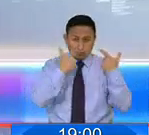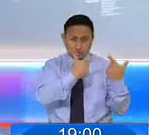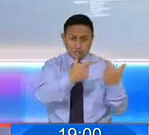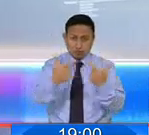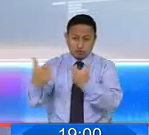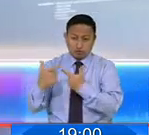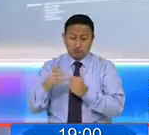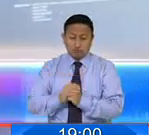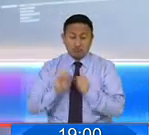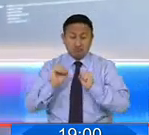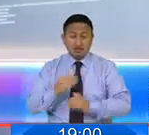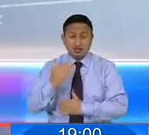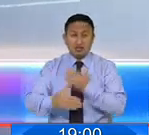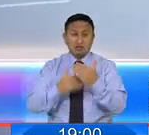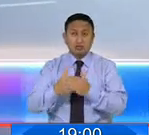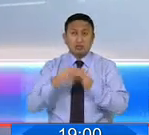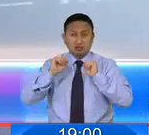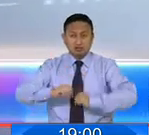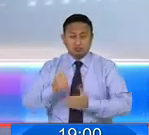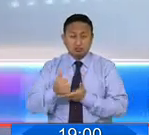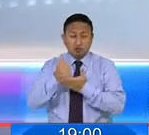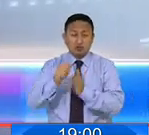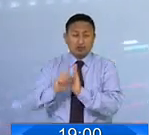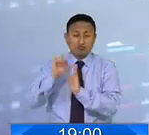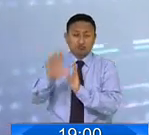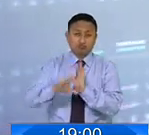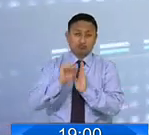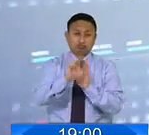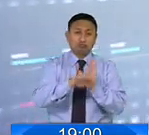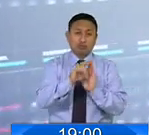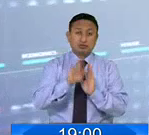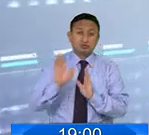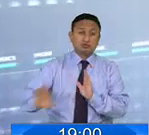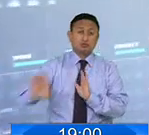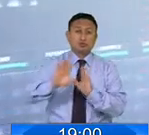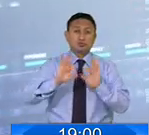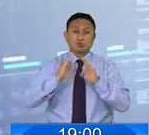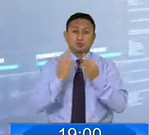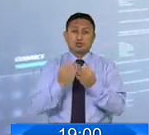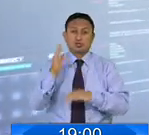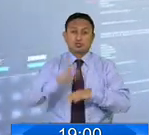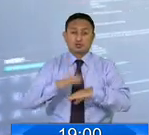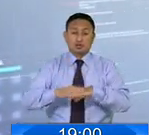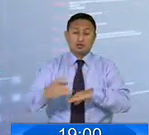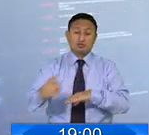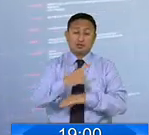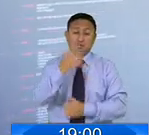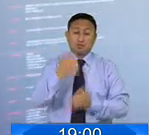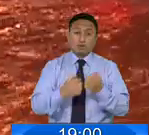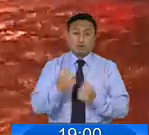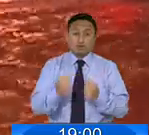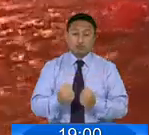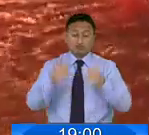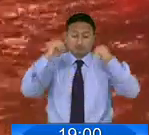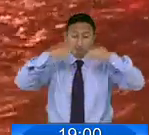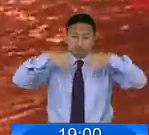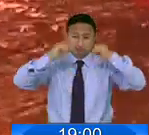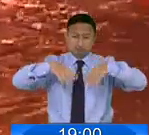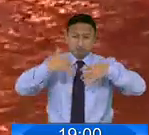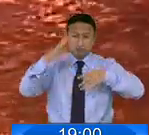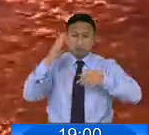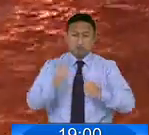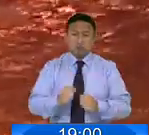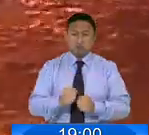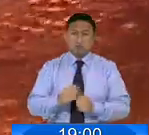así realizar una posterior entrega de ayuda humanitaria a las familias afectadas producto de la que hasta ahora es considerada la